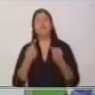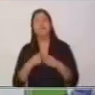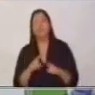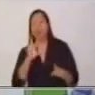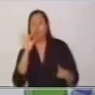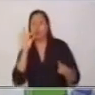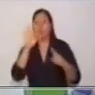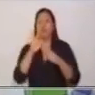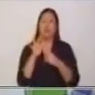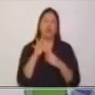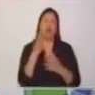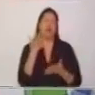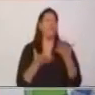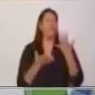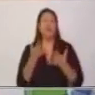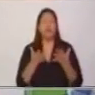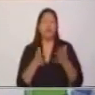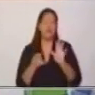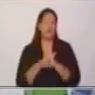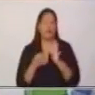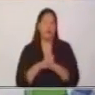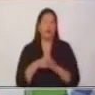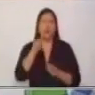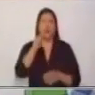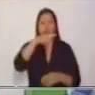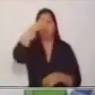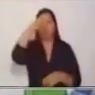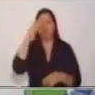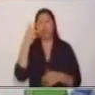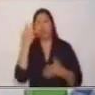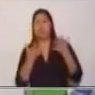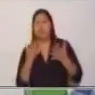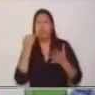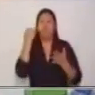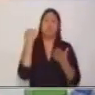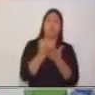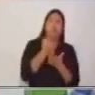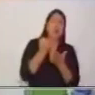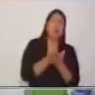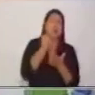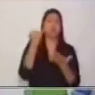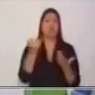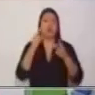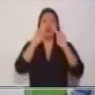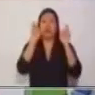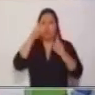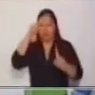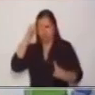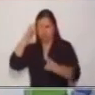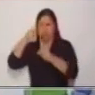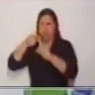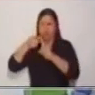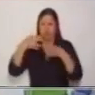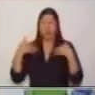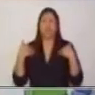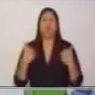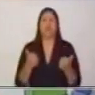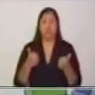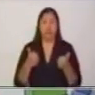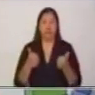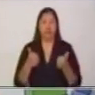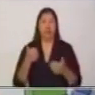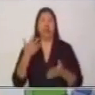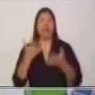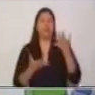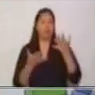alguna investigación de ciencias naturales que vaya enfocado a la medicina, puede que únicamente